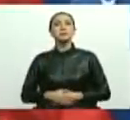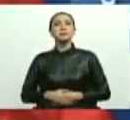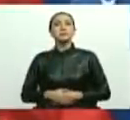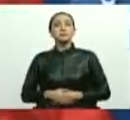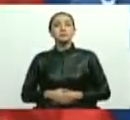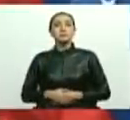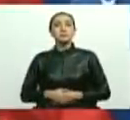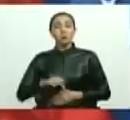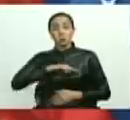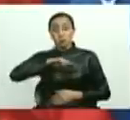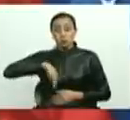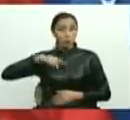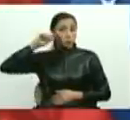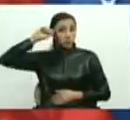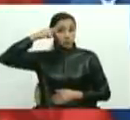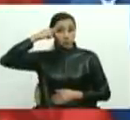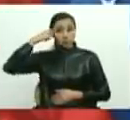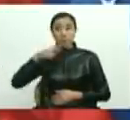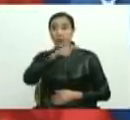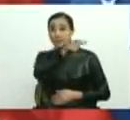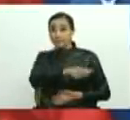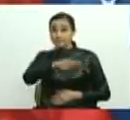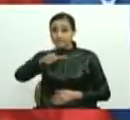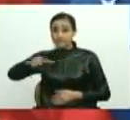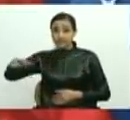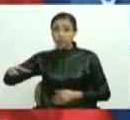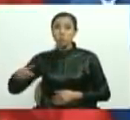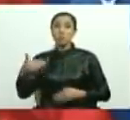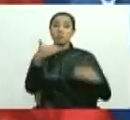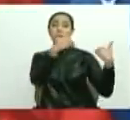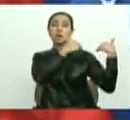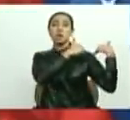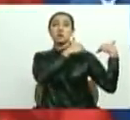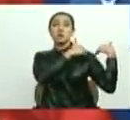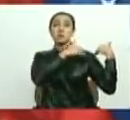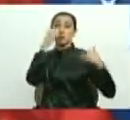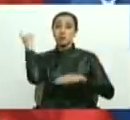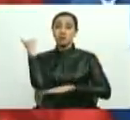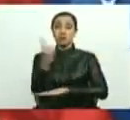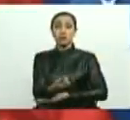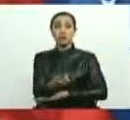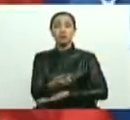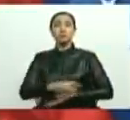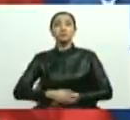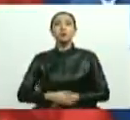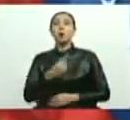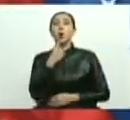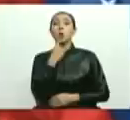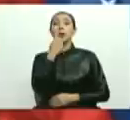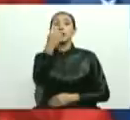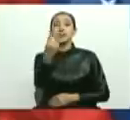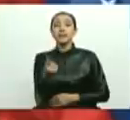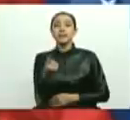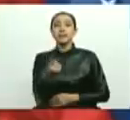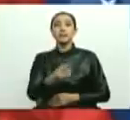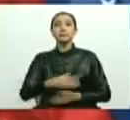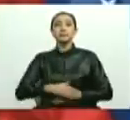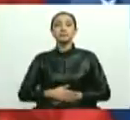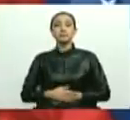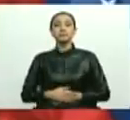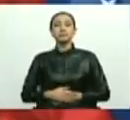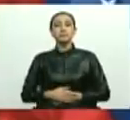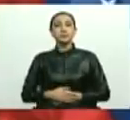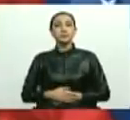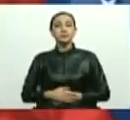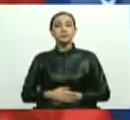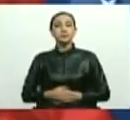Recordemos que las personas tienen que ser responsables de lo que dicen, y en tal sentido, si